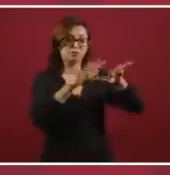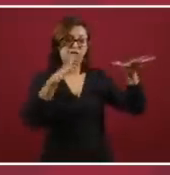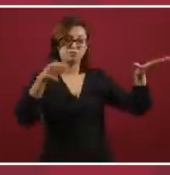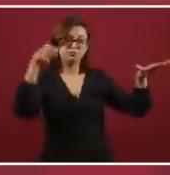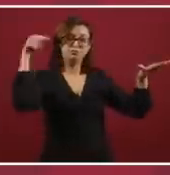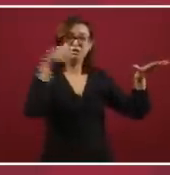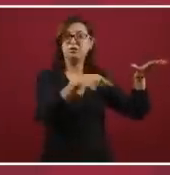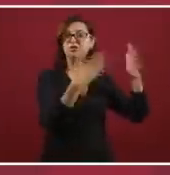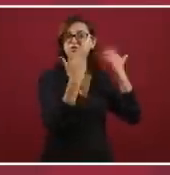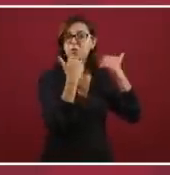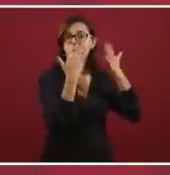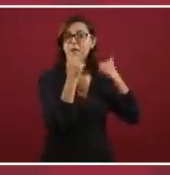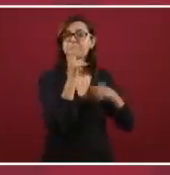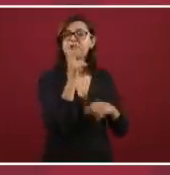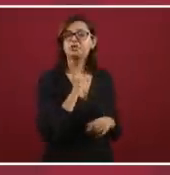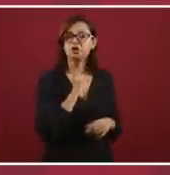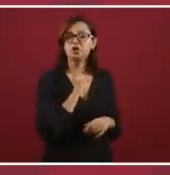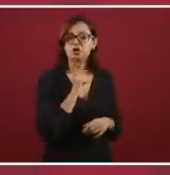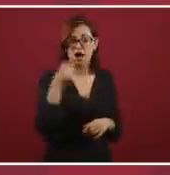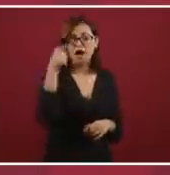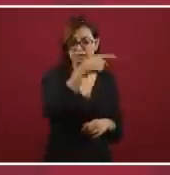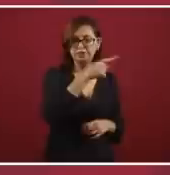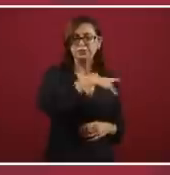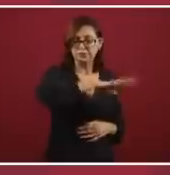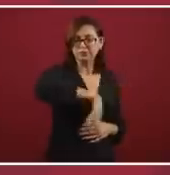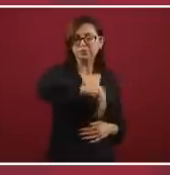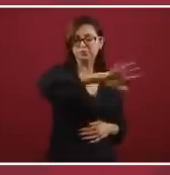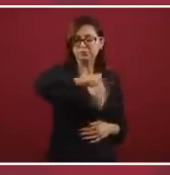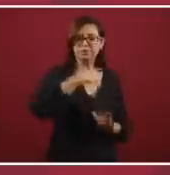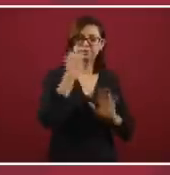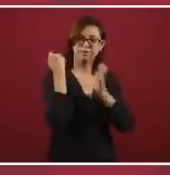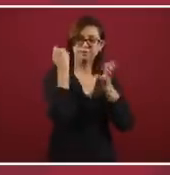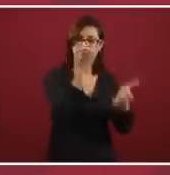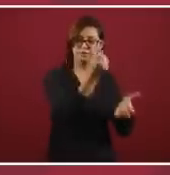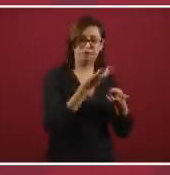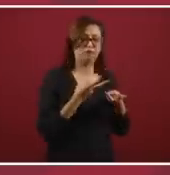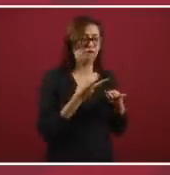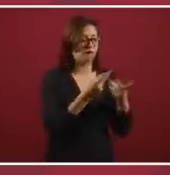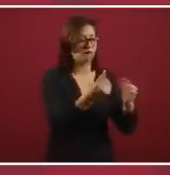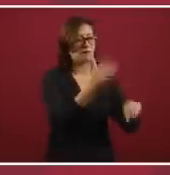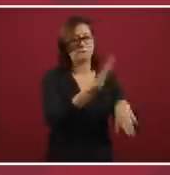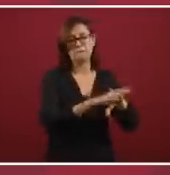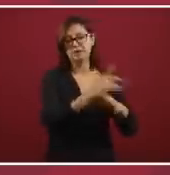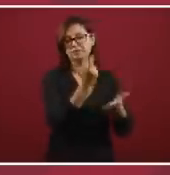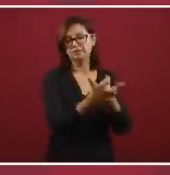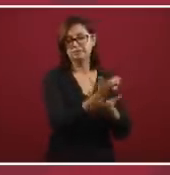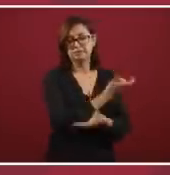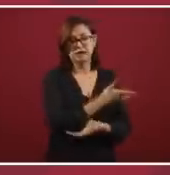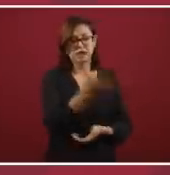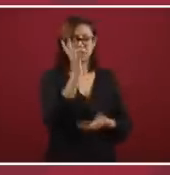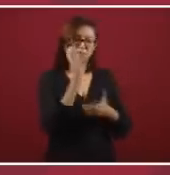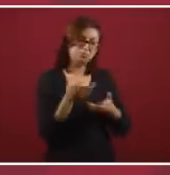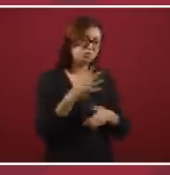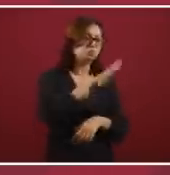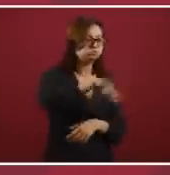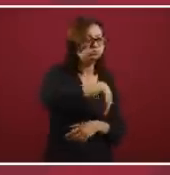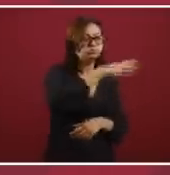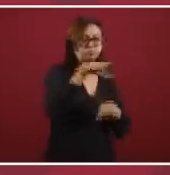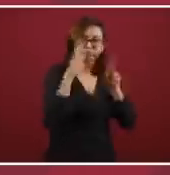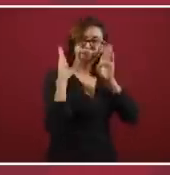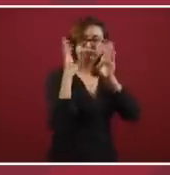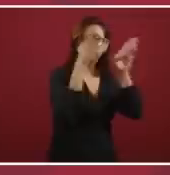donde no hay petróleo, donde cuesta mucho más sacar el petróleo.